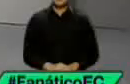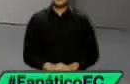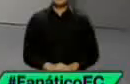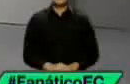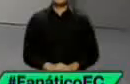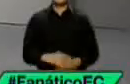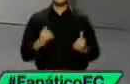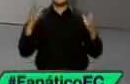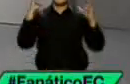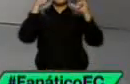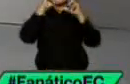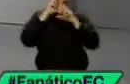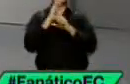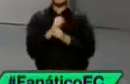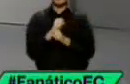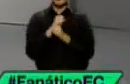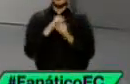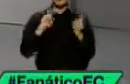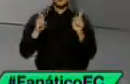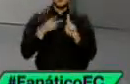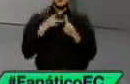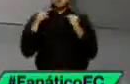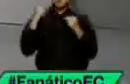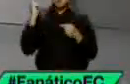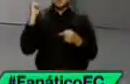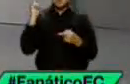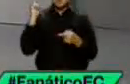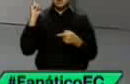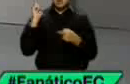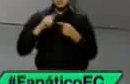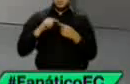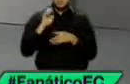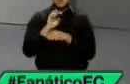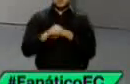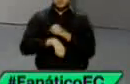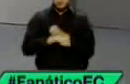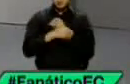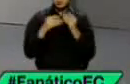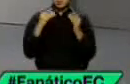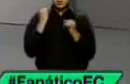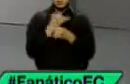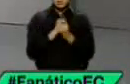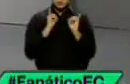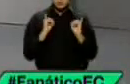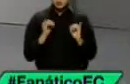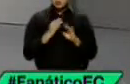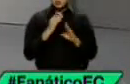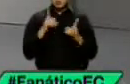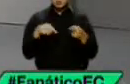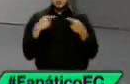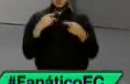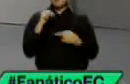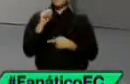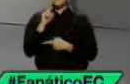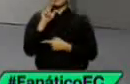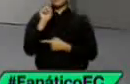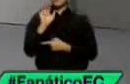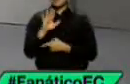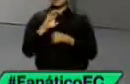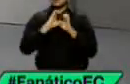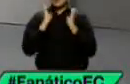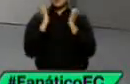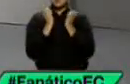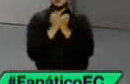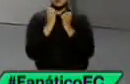Y esta noche arranca la segunda etapa del Campeonato Ecuatoriano de Fútbol. Lo van a protagonizar Independiente del Valle ante Macará en el Estadio Bellavista. Por